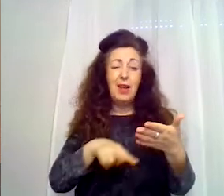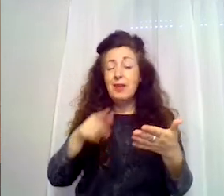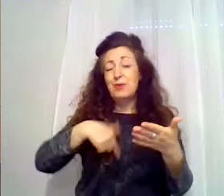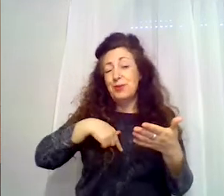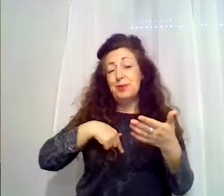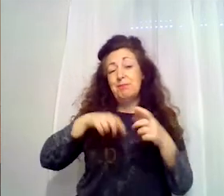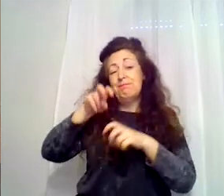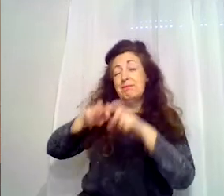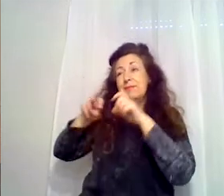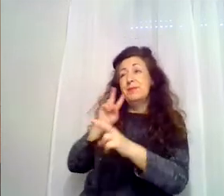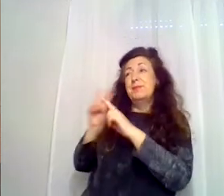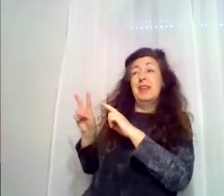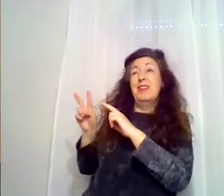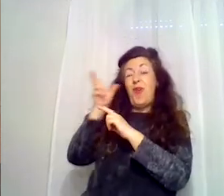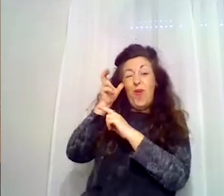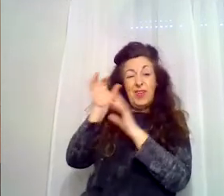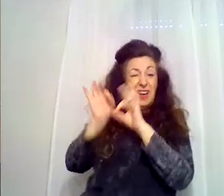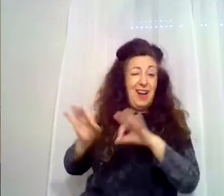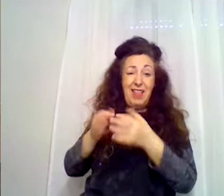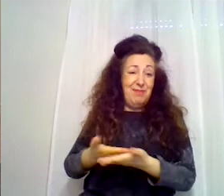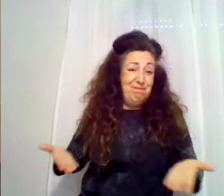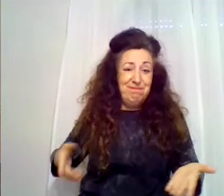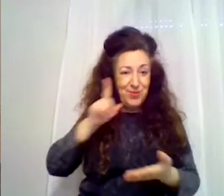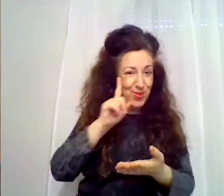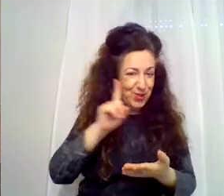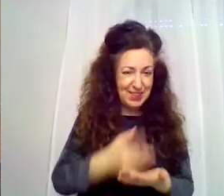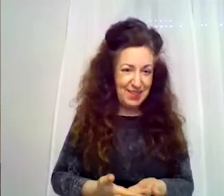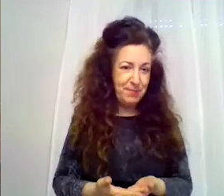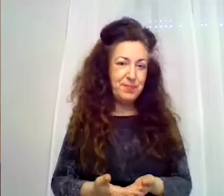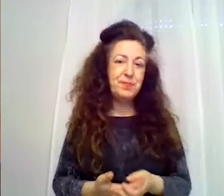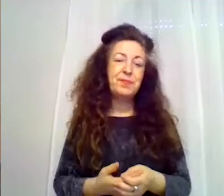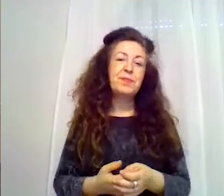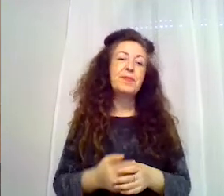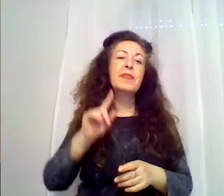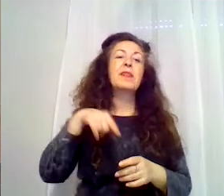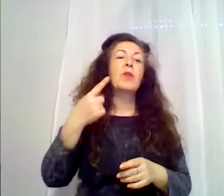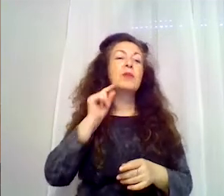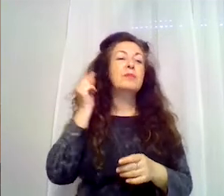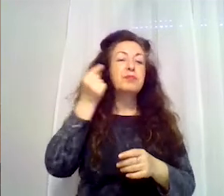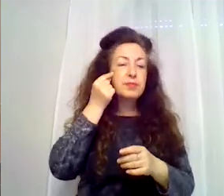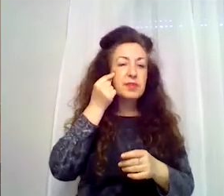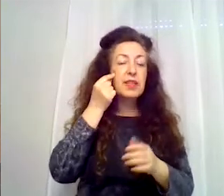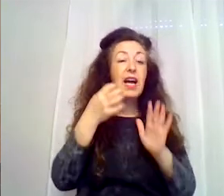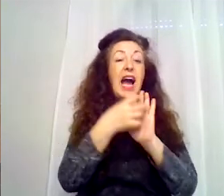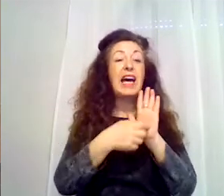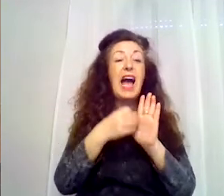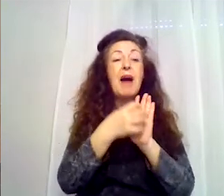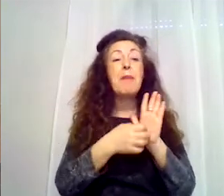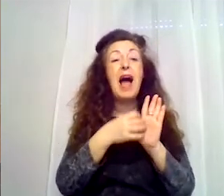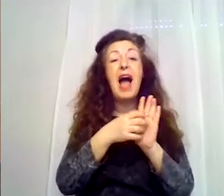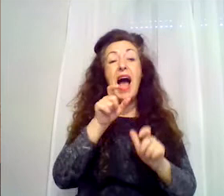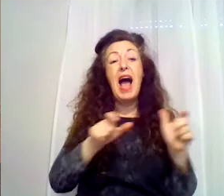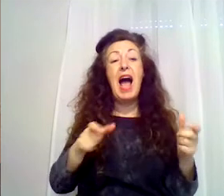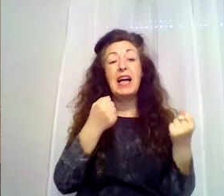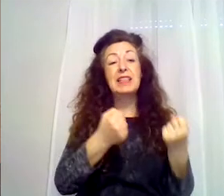las largas, las sílabas átonas se corresponderían a las breves. Bueno, eso es una posibilidad que